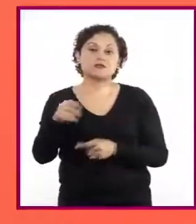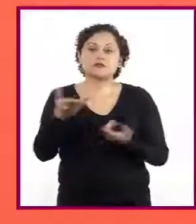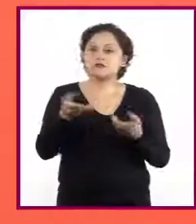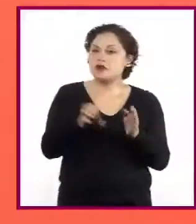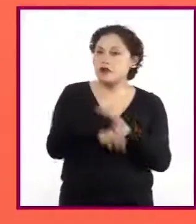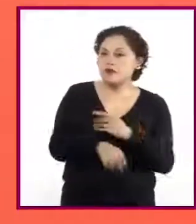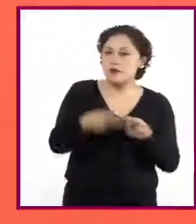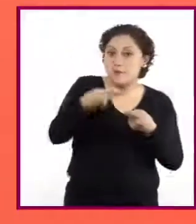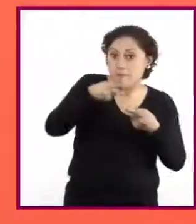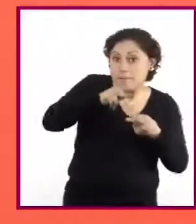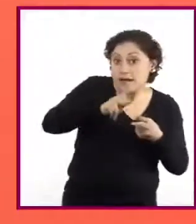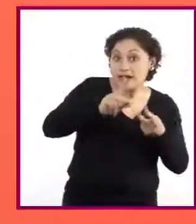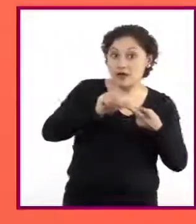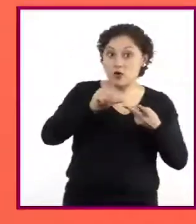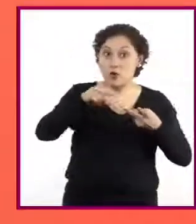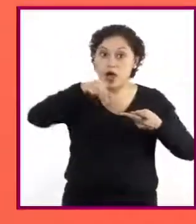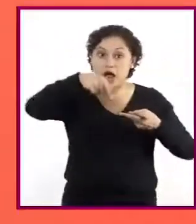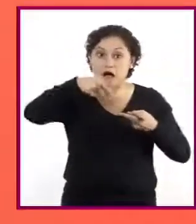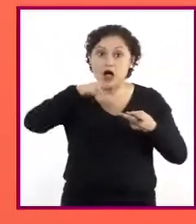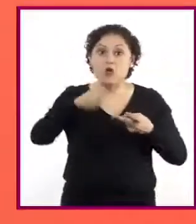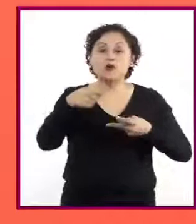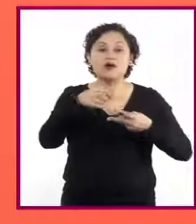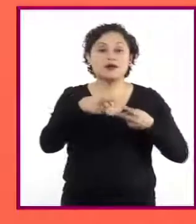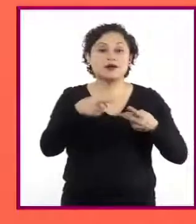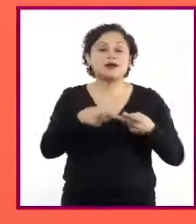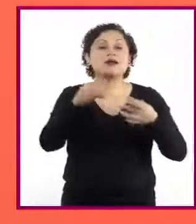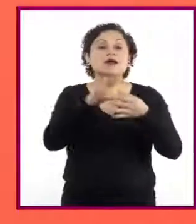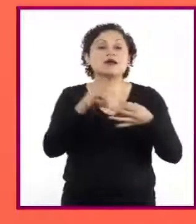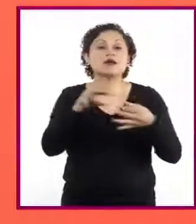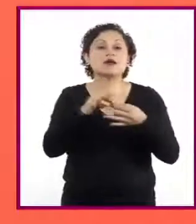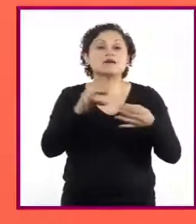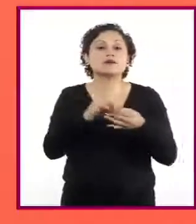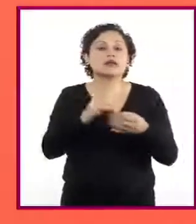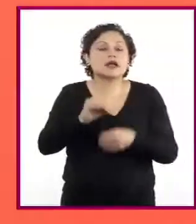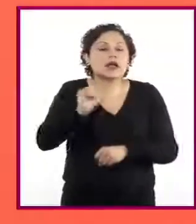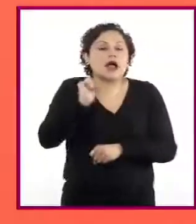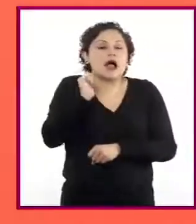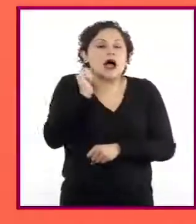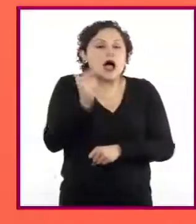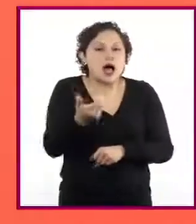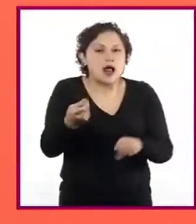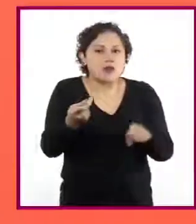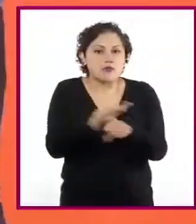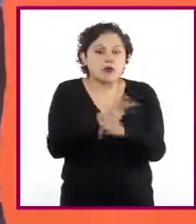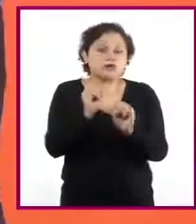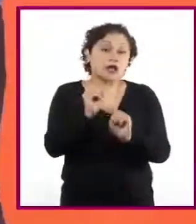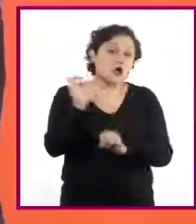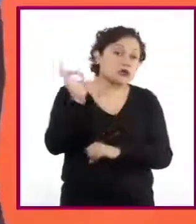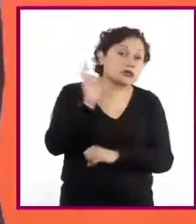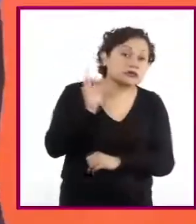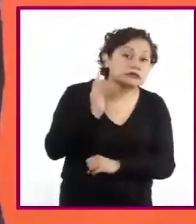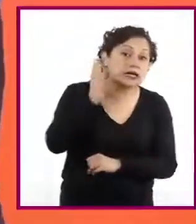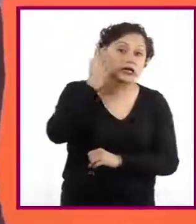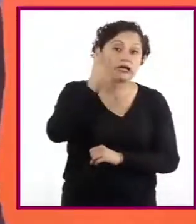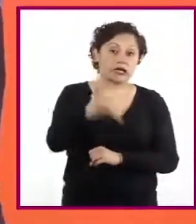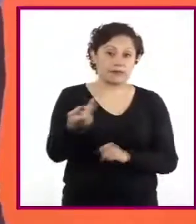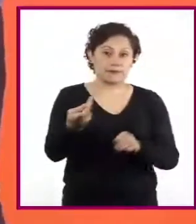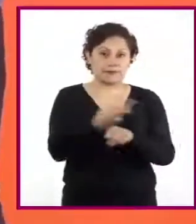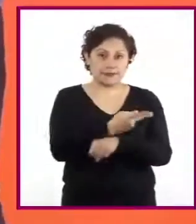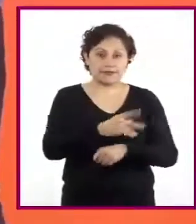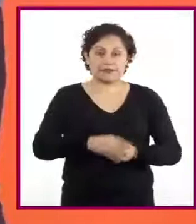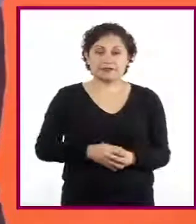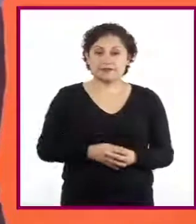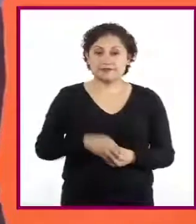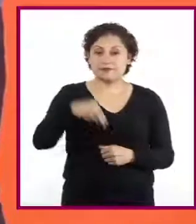muestran una postura o acción que se realizará ante algo que sucede o puede suceder. Mientras que los